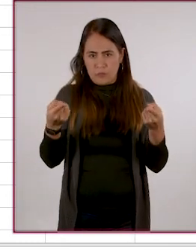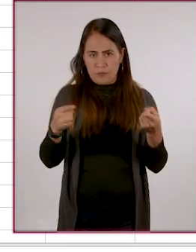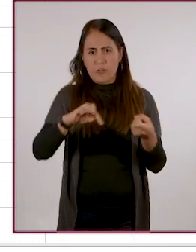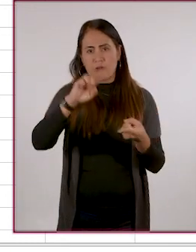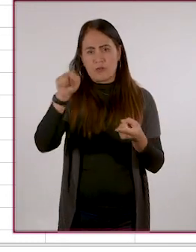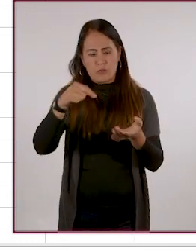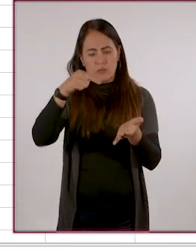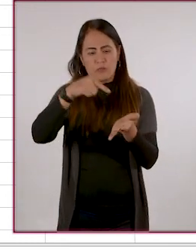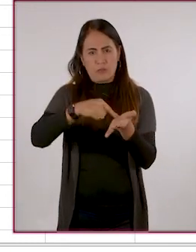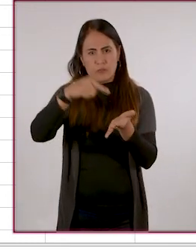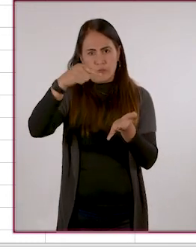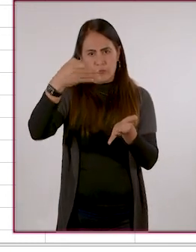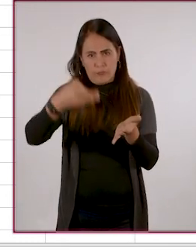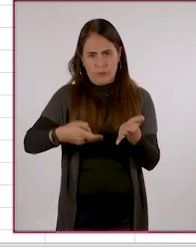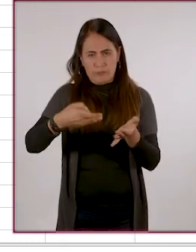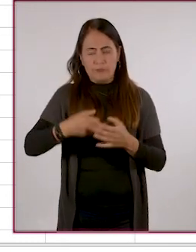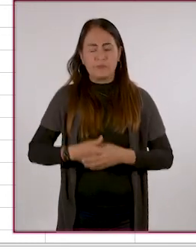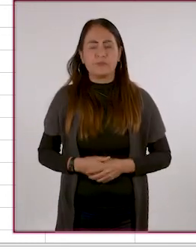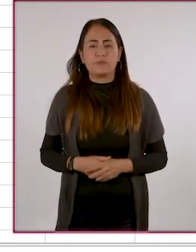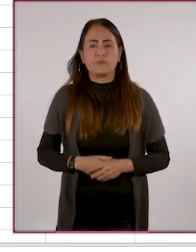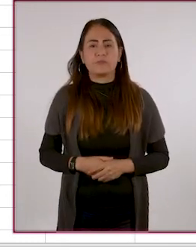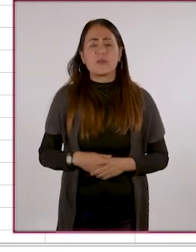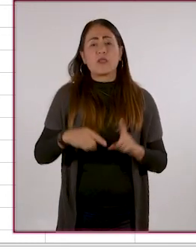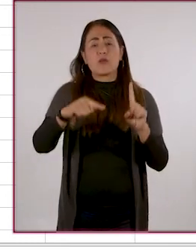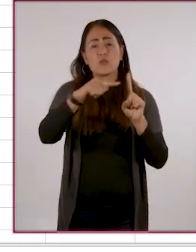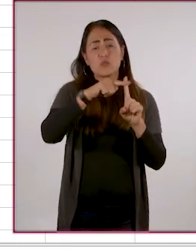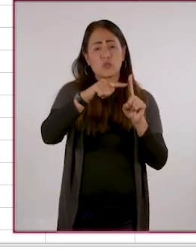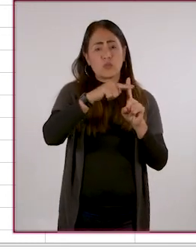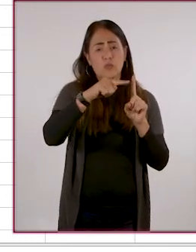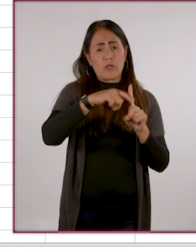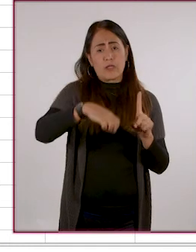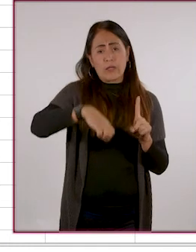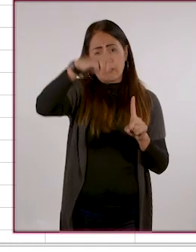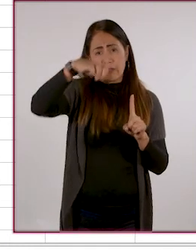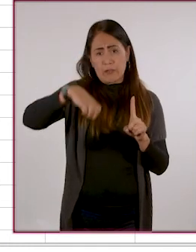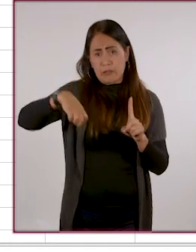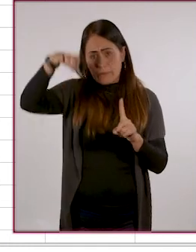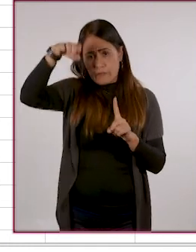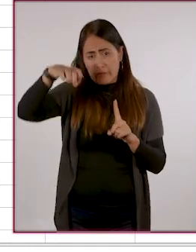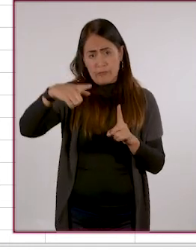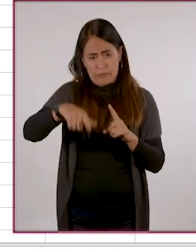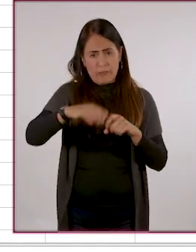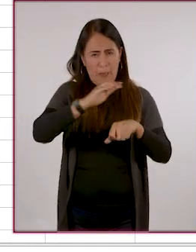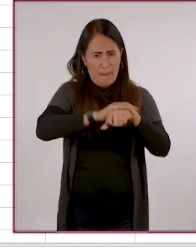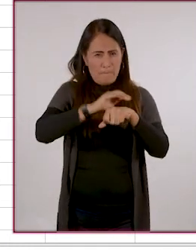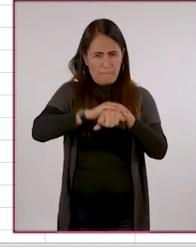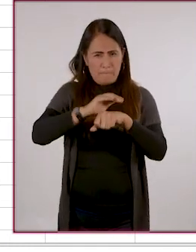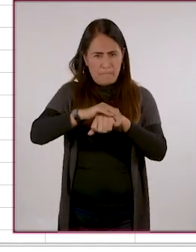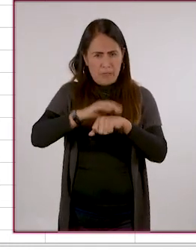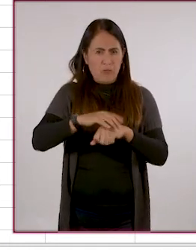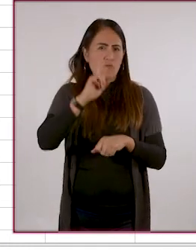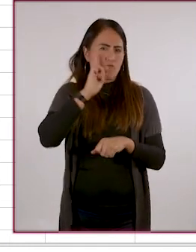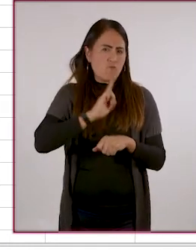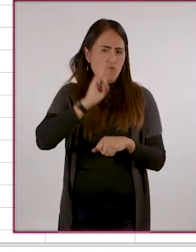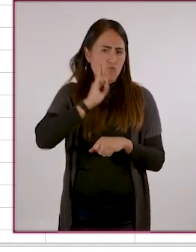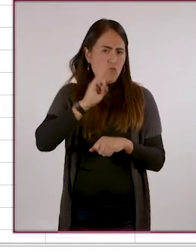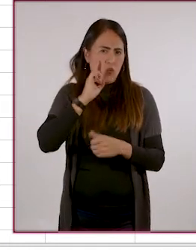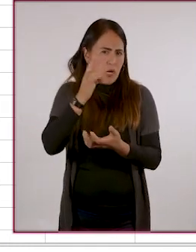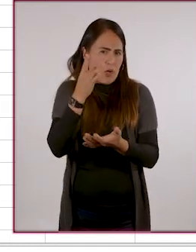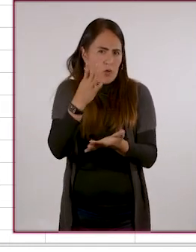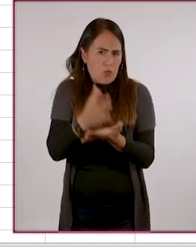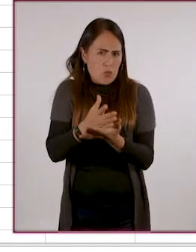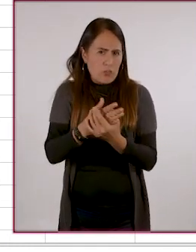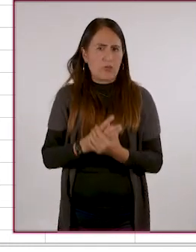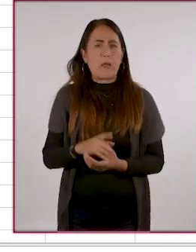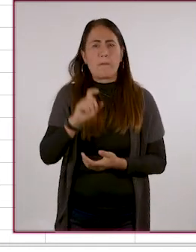Cierro la función y le doy Enter. Ahí nos está diciendo que la suma de las edades de nuestros amigos